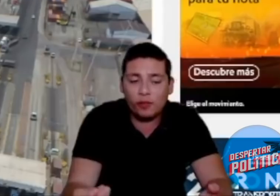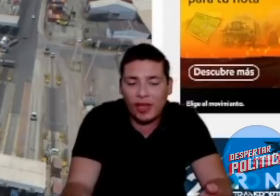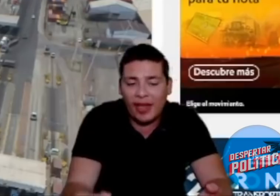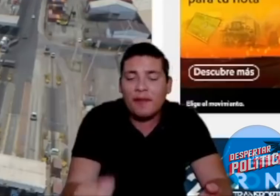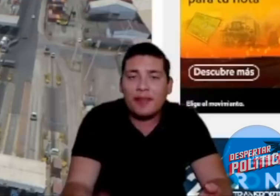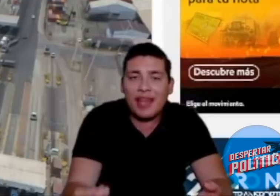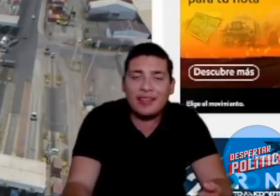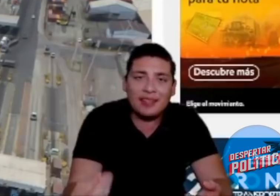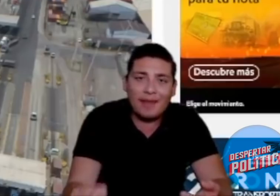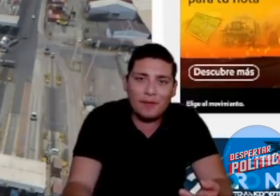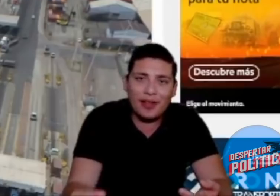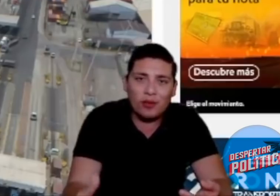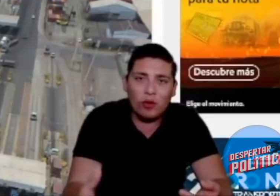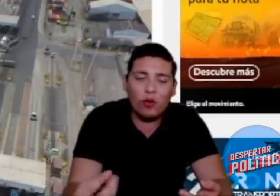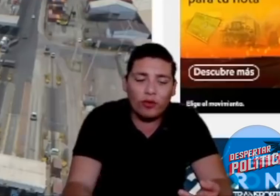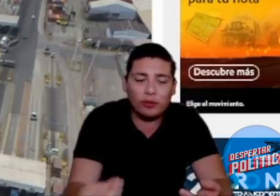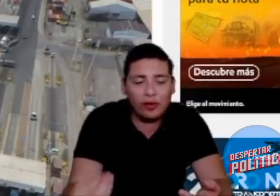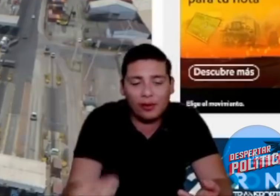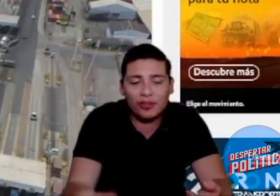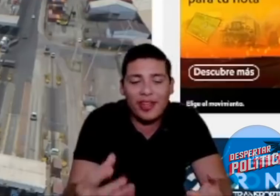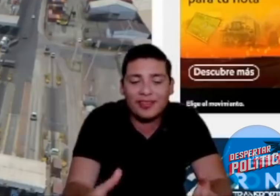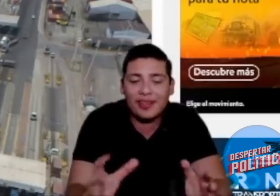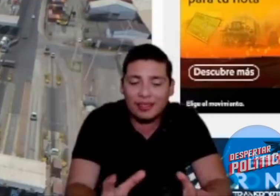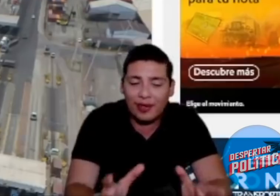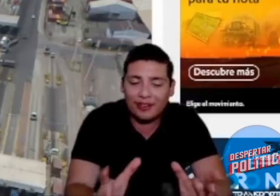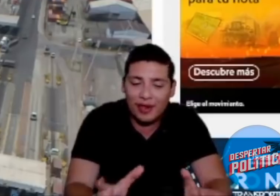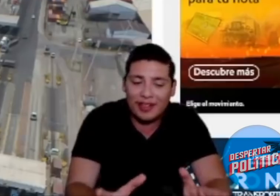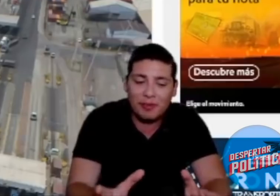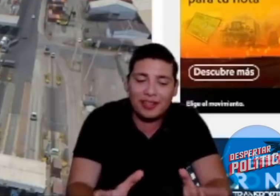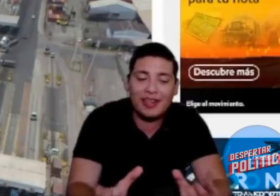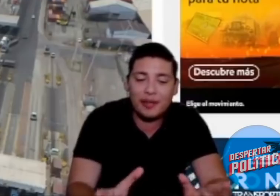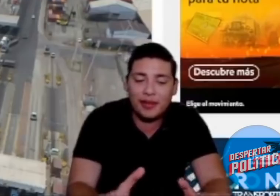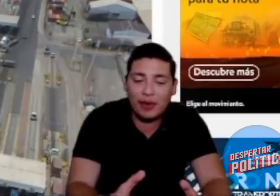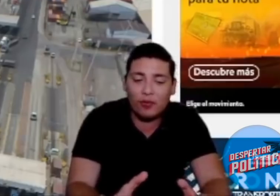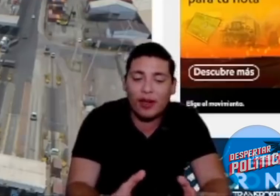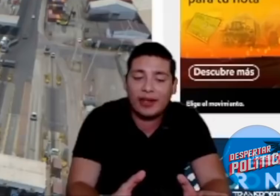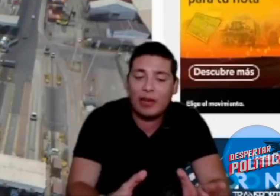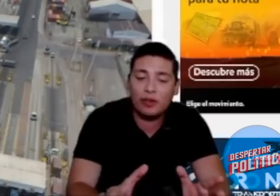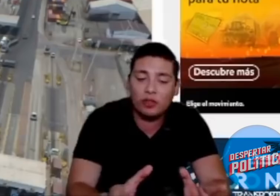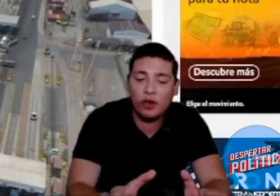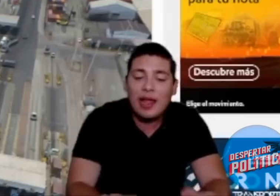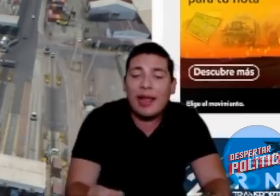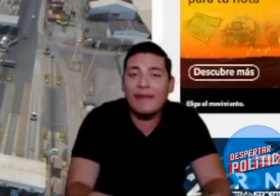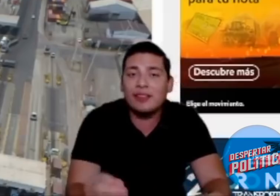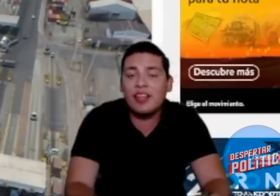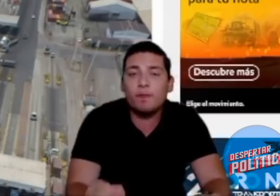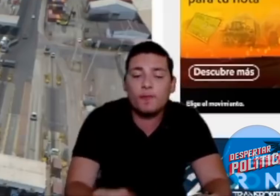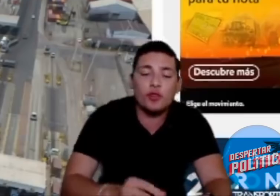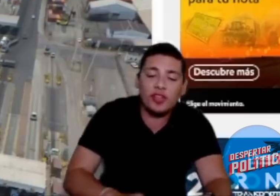Administración Tributaria, ya se están viendo los resultados, y es que las aduanas marítimas incrementaron una recaudación